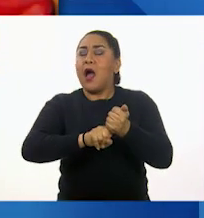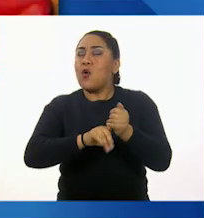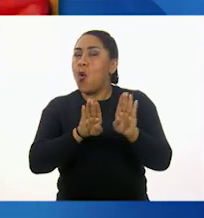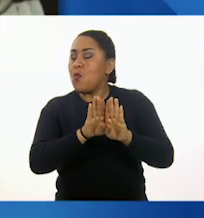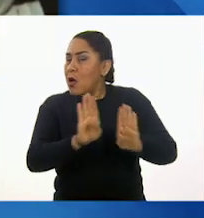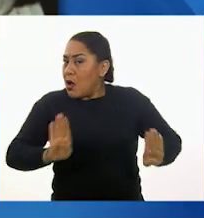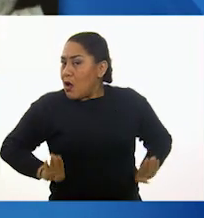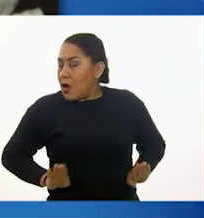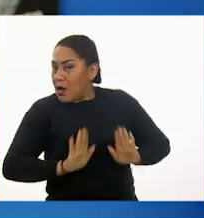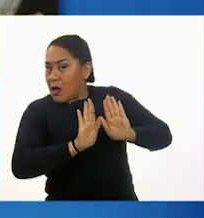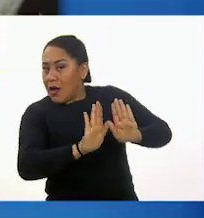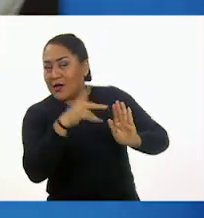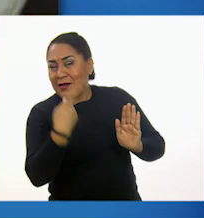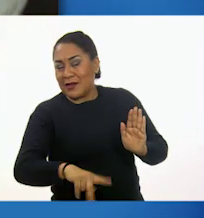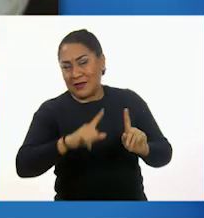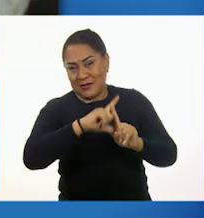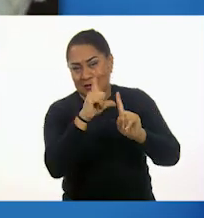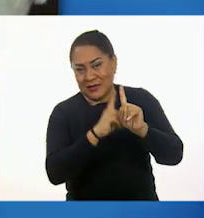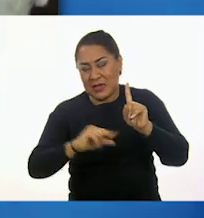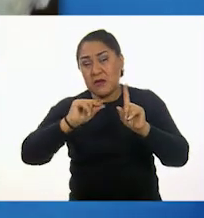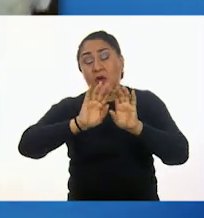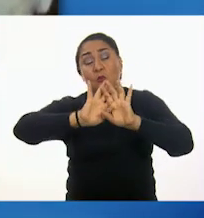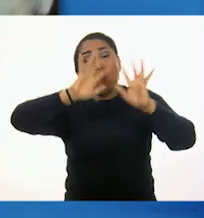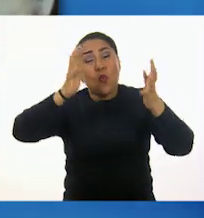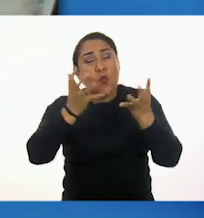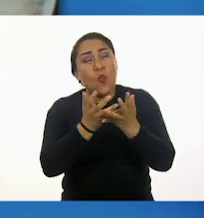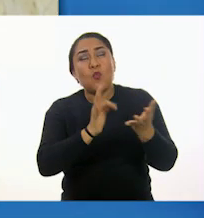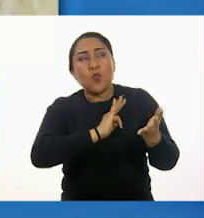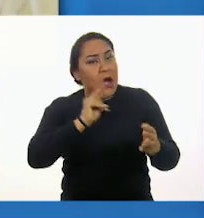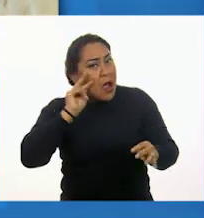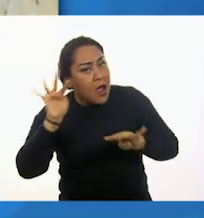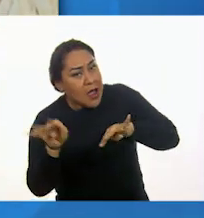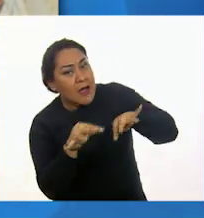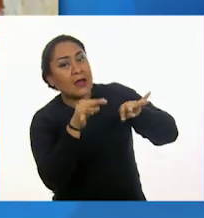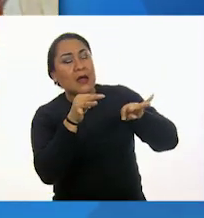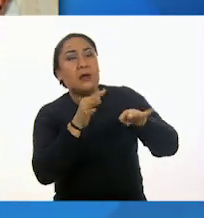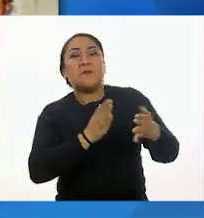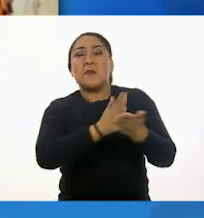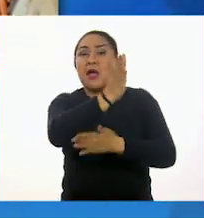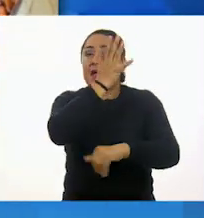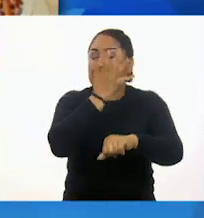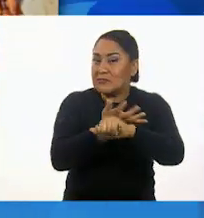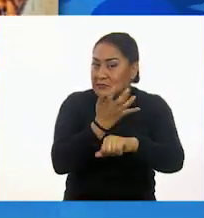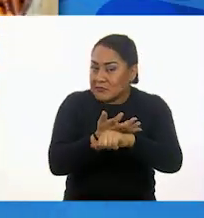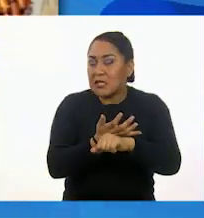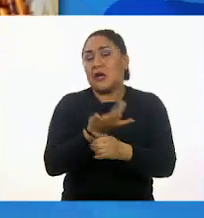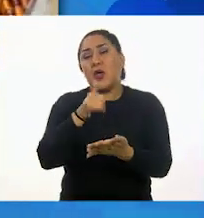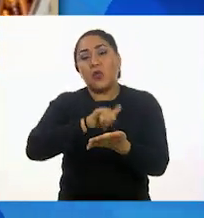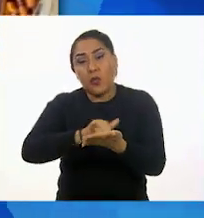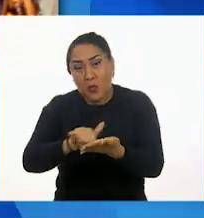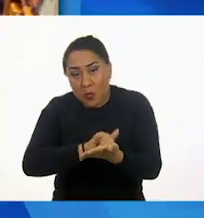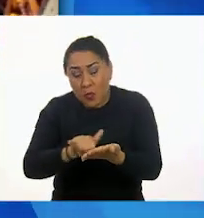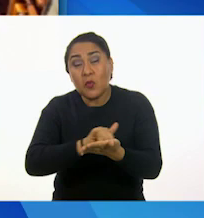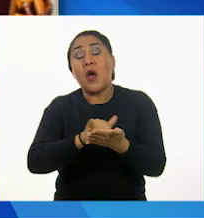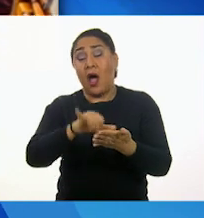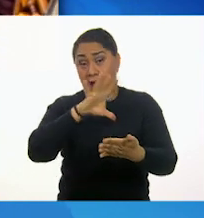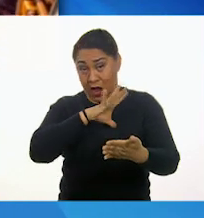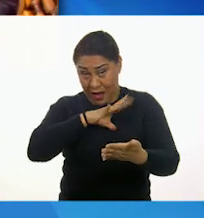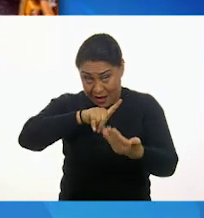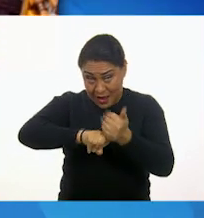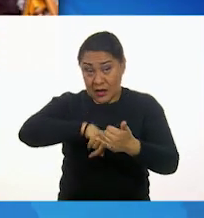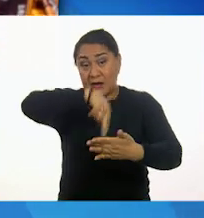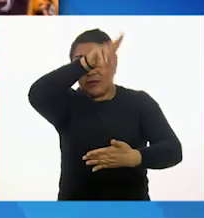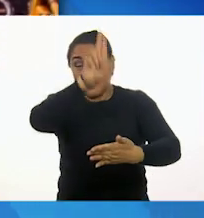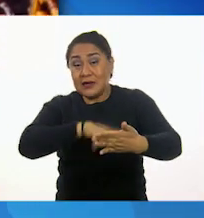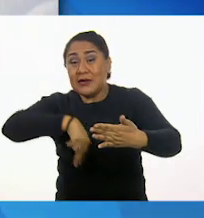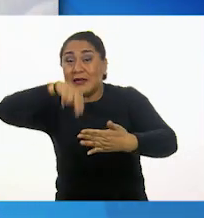mundial. El muralismo traspasó la frontera de México y se fue a Estados Unidos. En Nueva York hay murales donde vemos